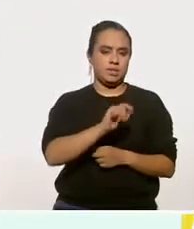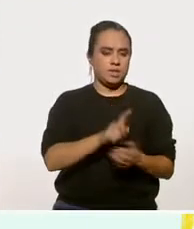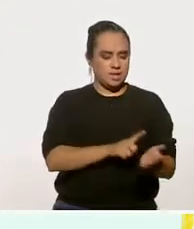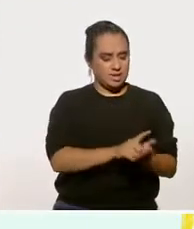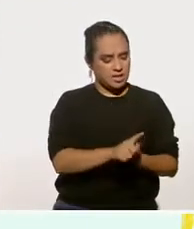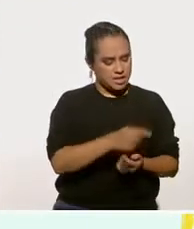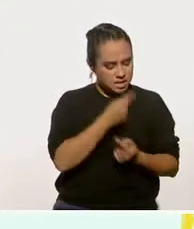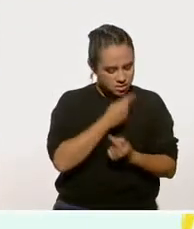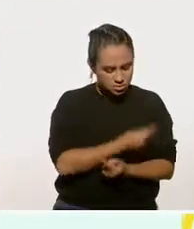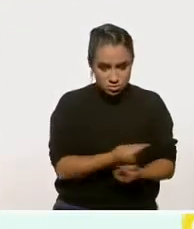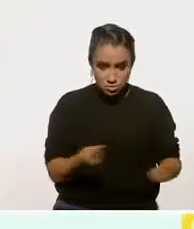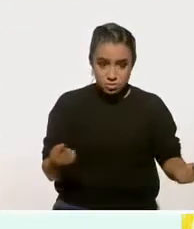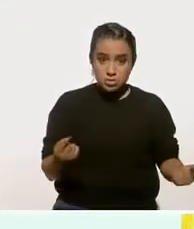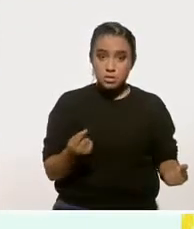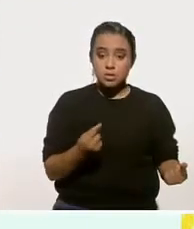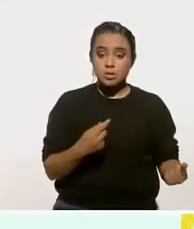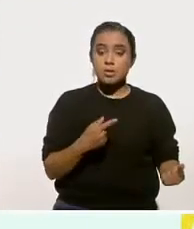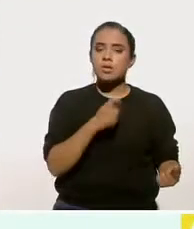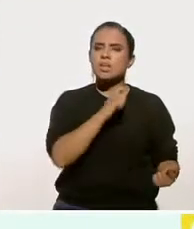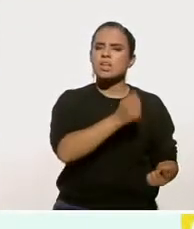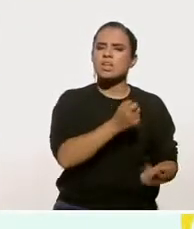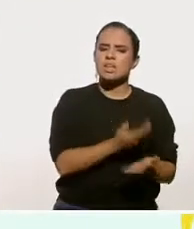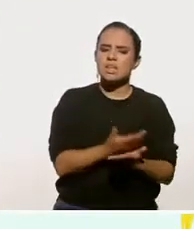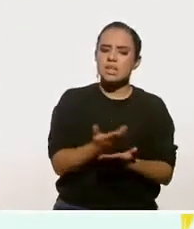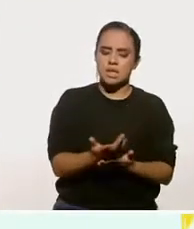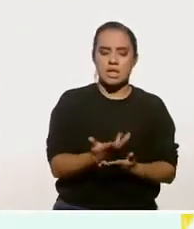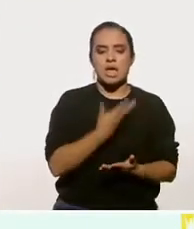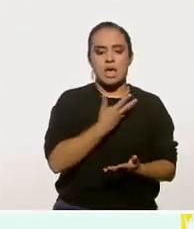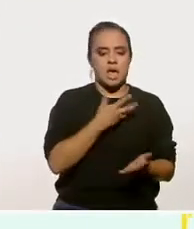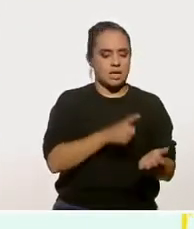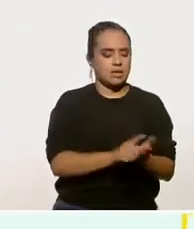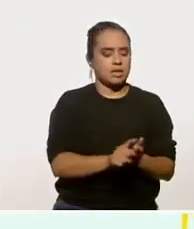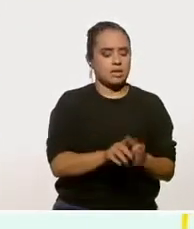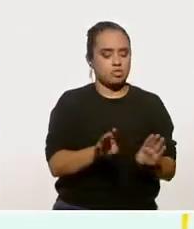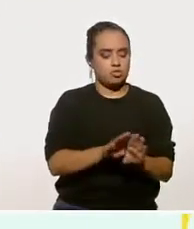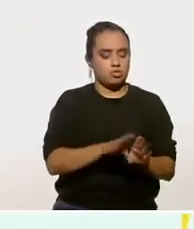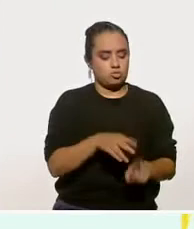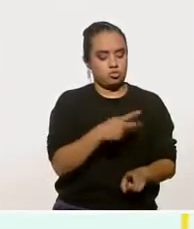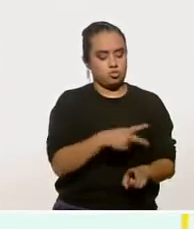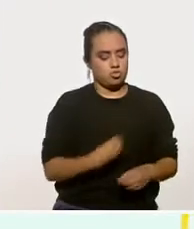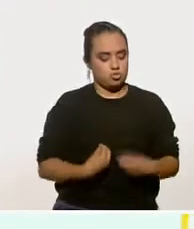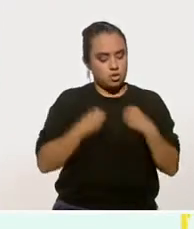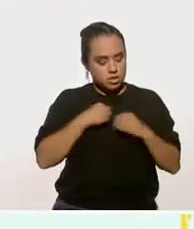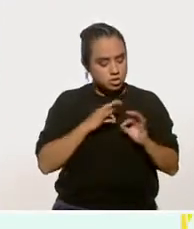de las niñas y los niños lo que plantea es que tienen un derecho a la integridad, derecho a la vida, derecho a la